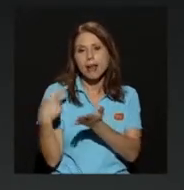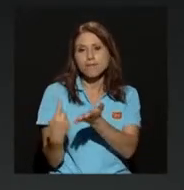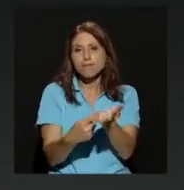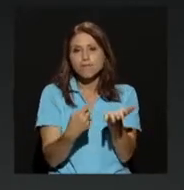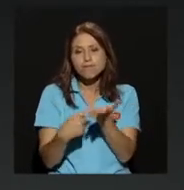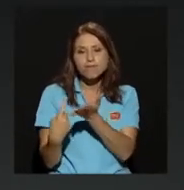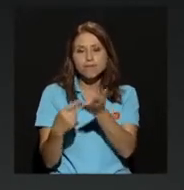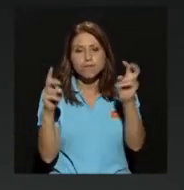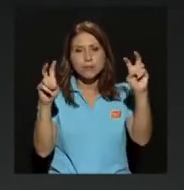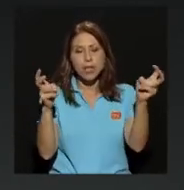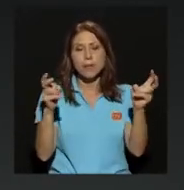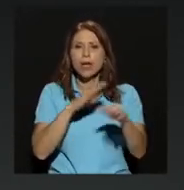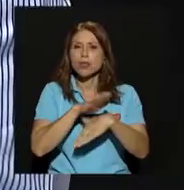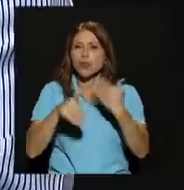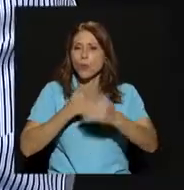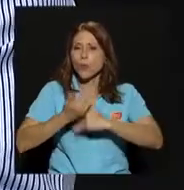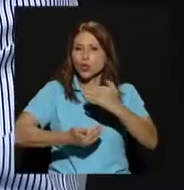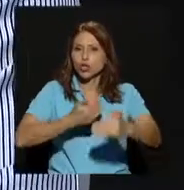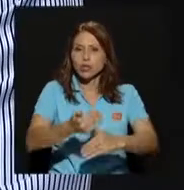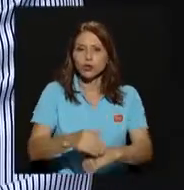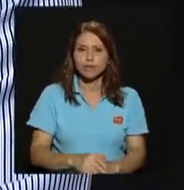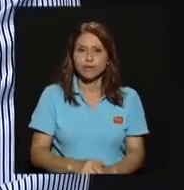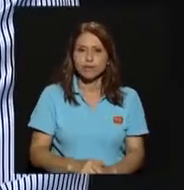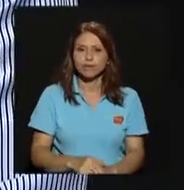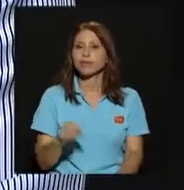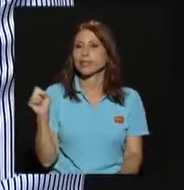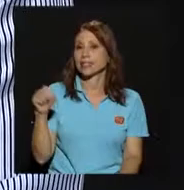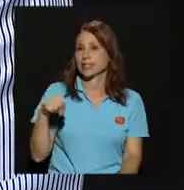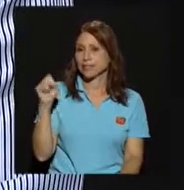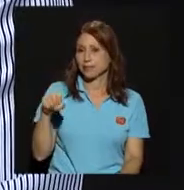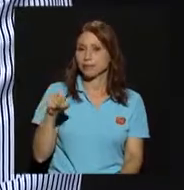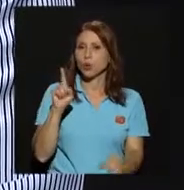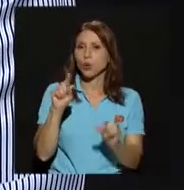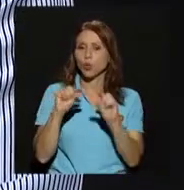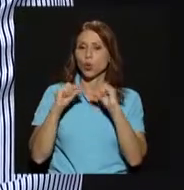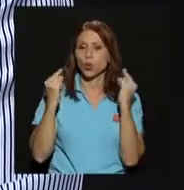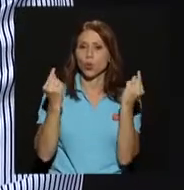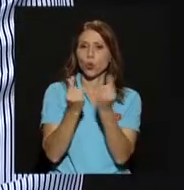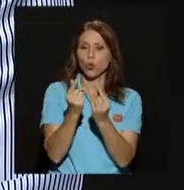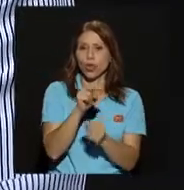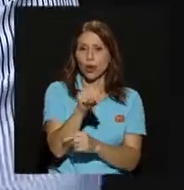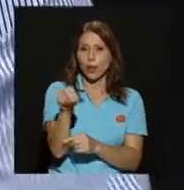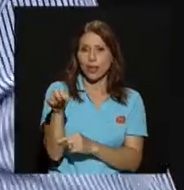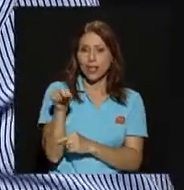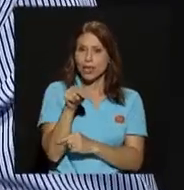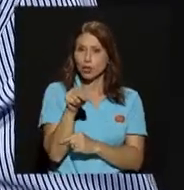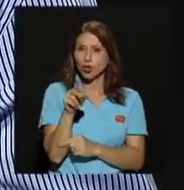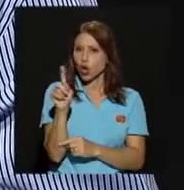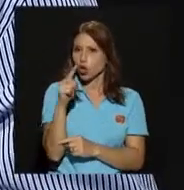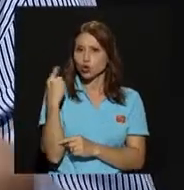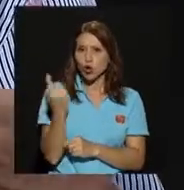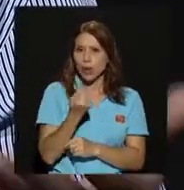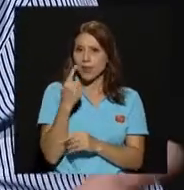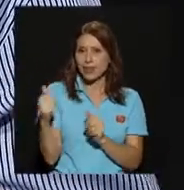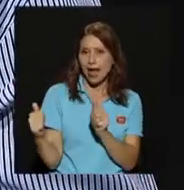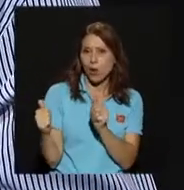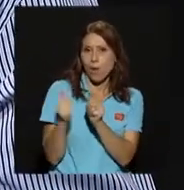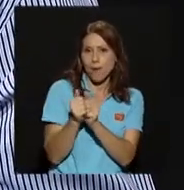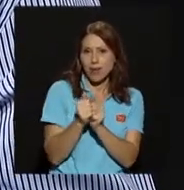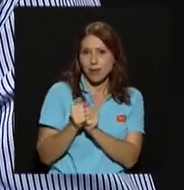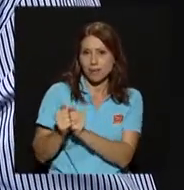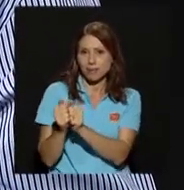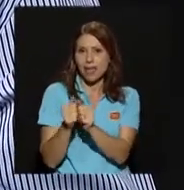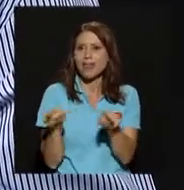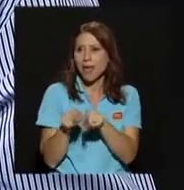en todo el proceso. Sí, es un grupo de compañeros que no solamente acompaña, sino que también que